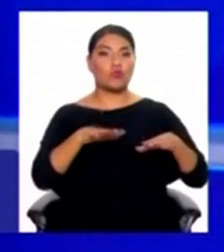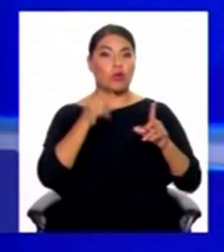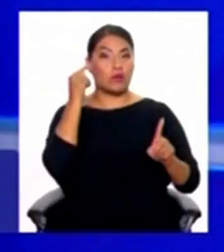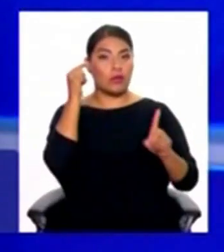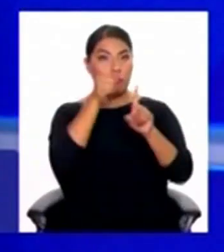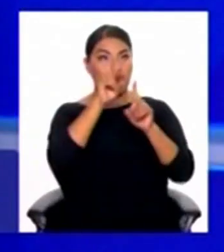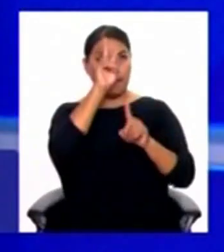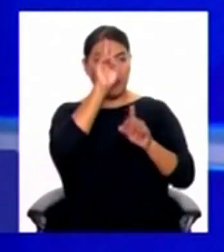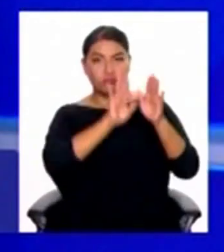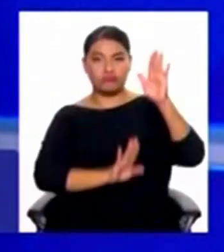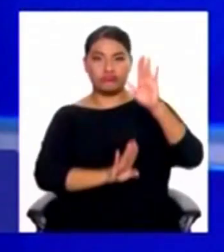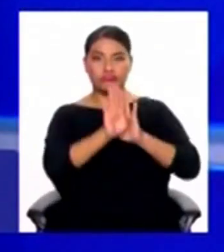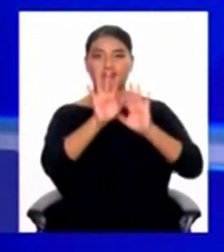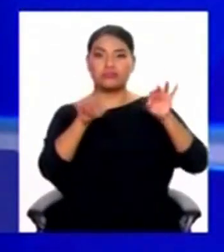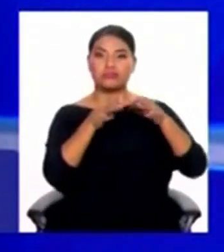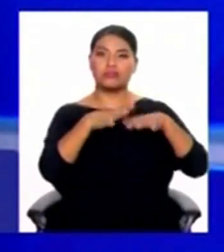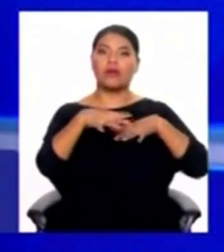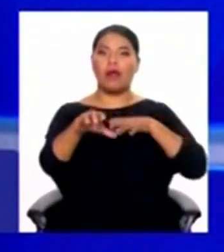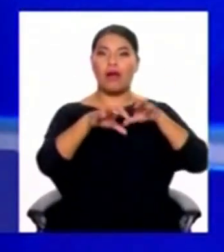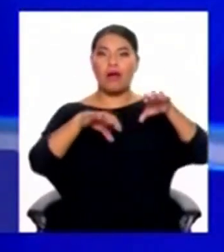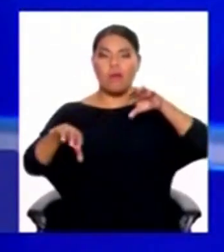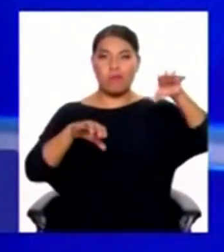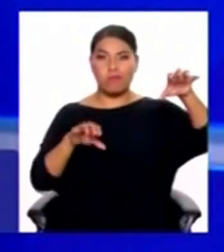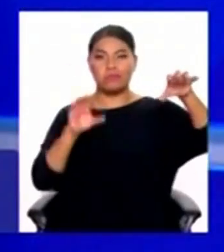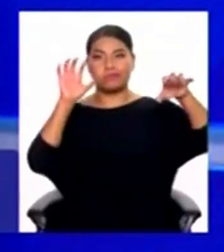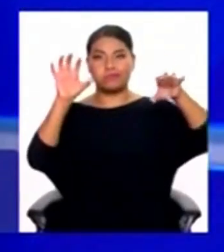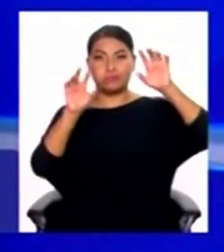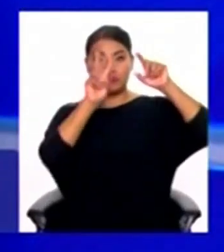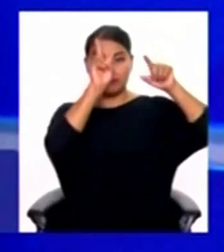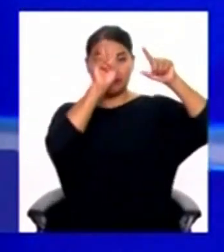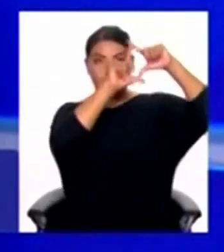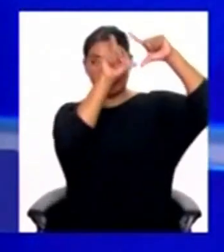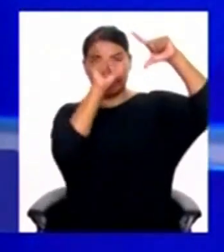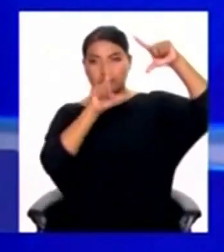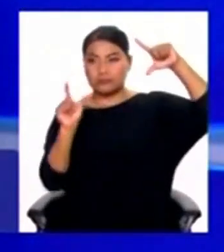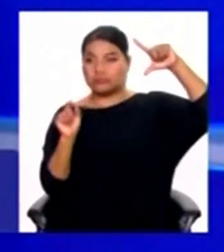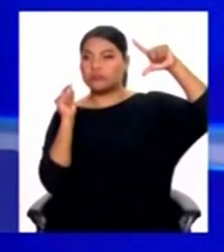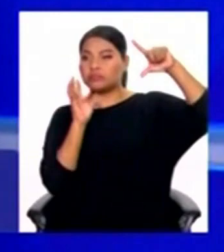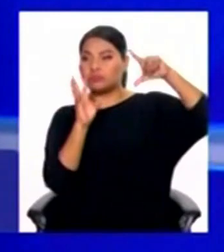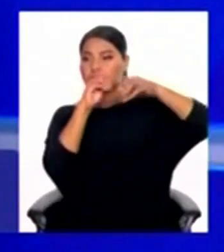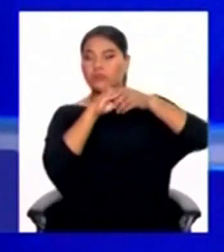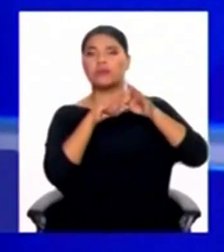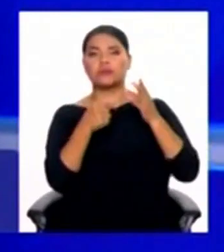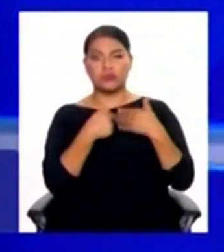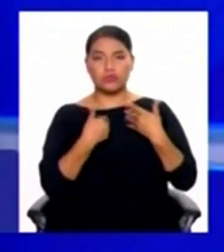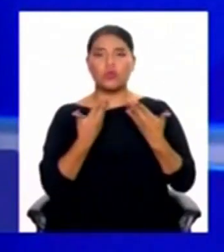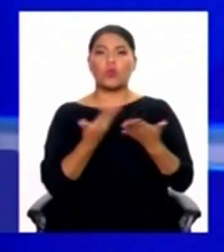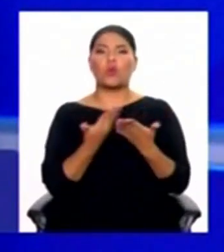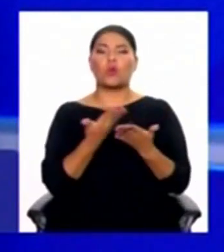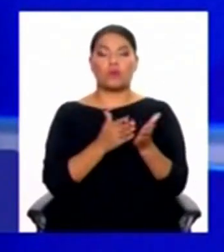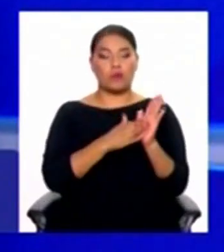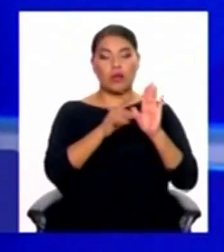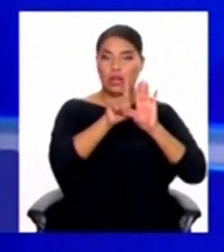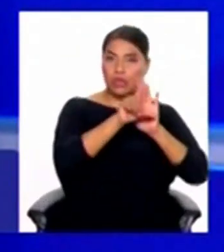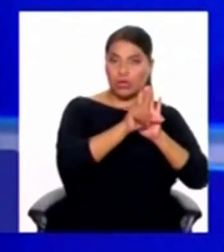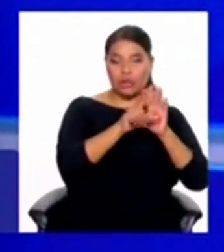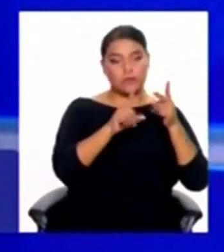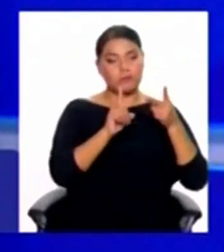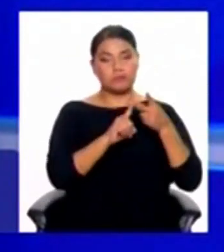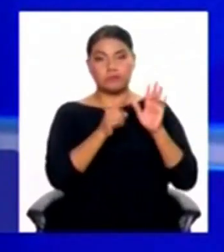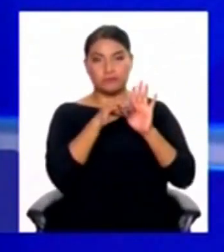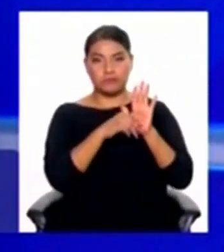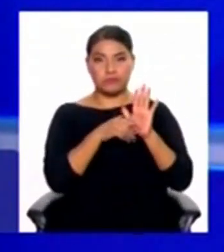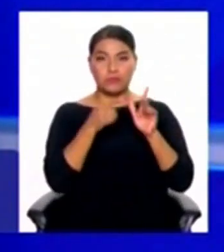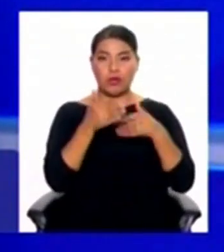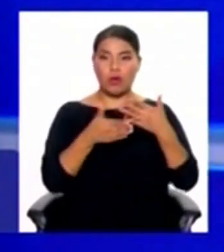país centralizado. O sea, está en la Constitución Política del Perú, está en nuestras leyes y está en el enfoque, digamos, de gobernanza territorial. O sea, pretender